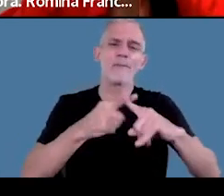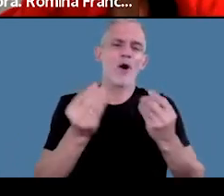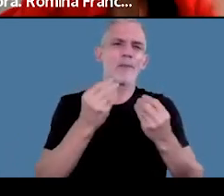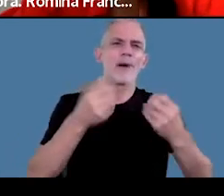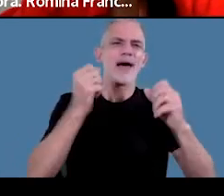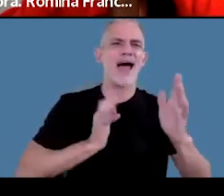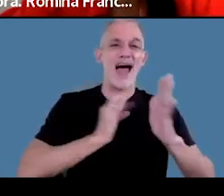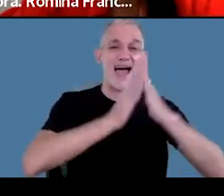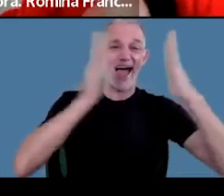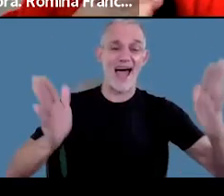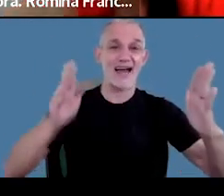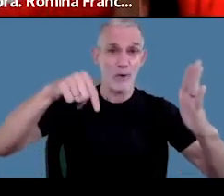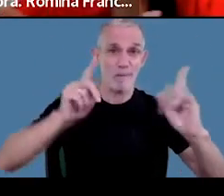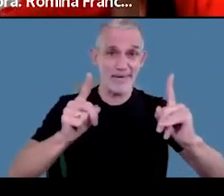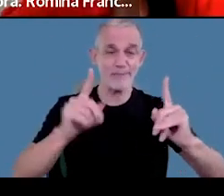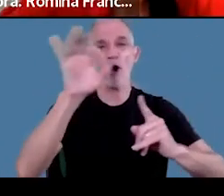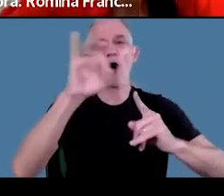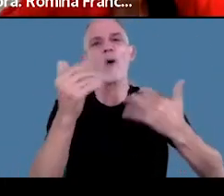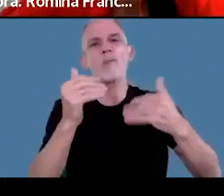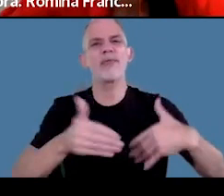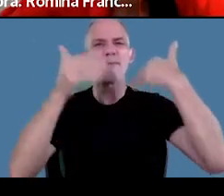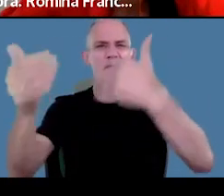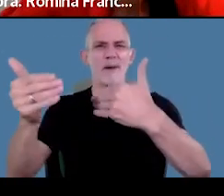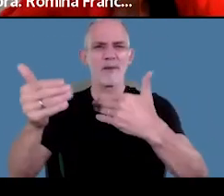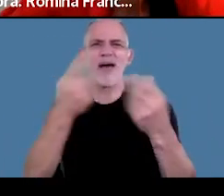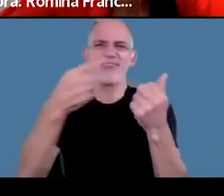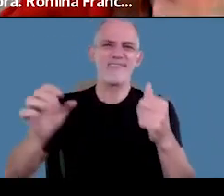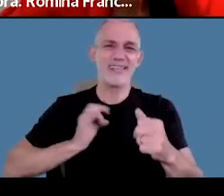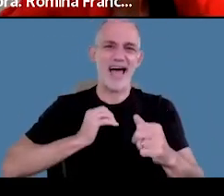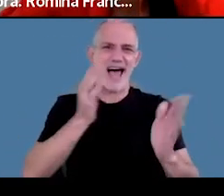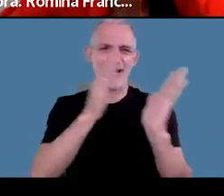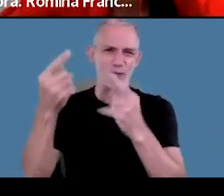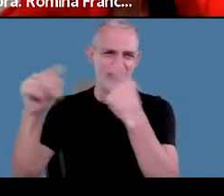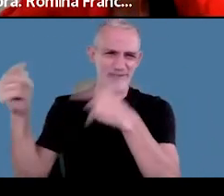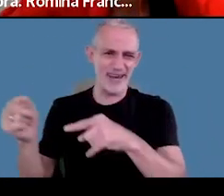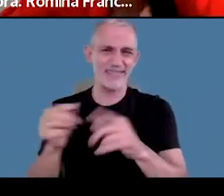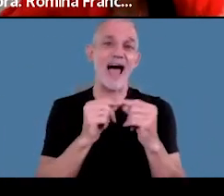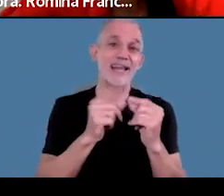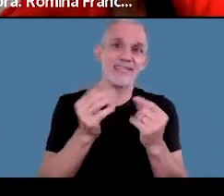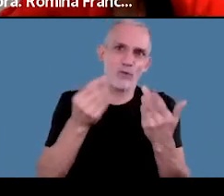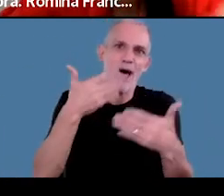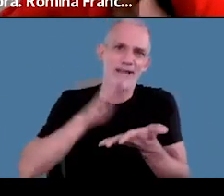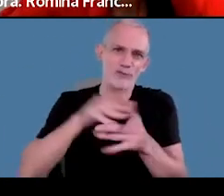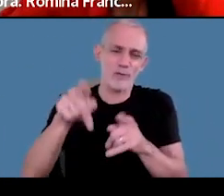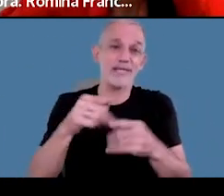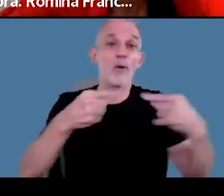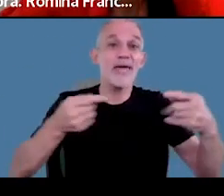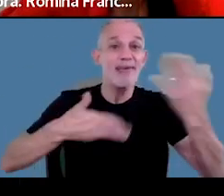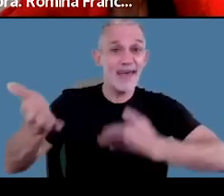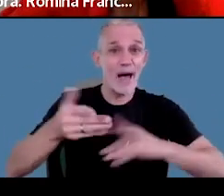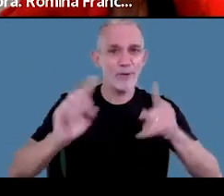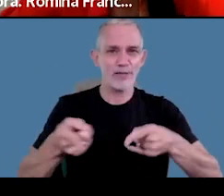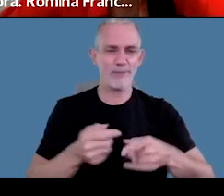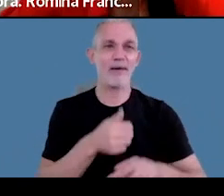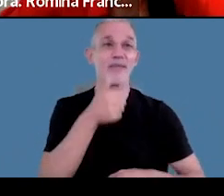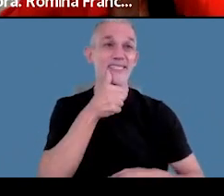ejercicio en que se incurren, o poder diferirlo en diferentes años, hay también un artículo que nos habla de eso. Bienes de cambio, bueno,